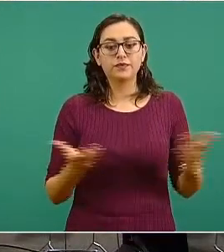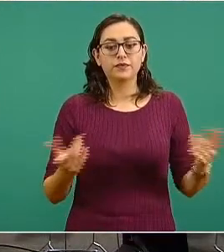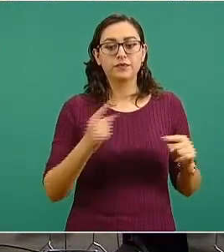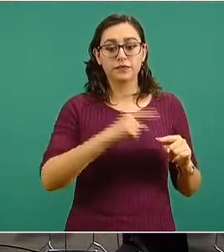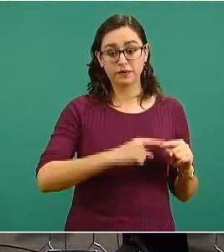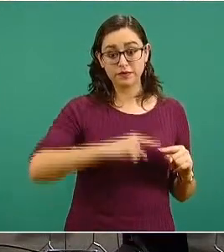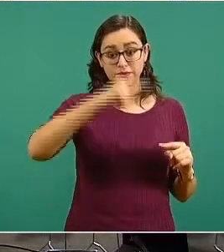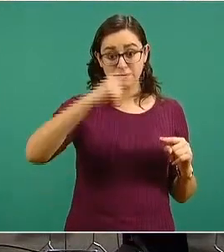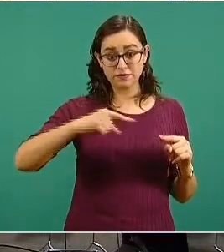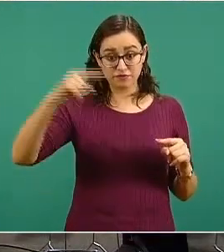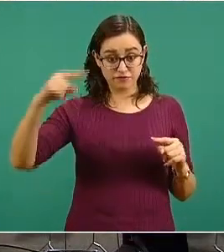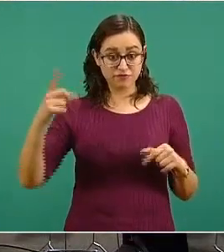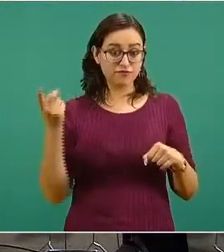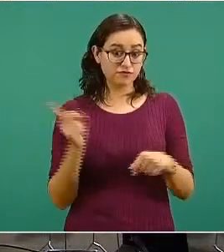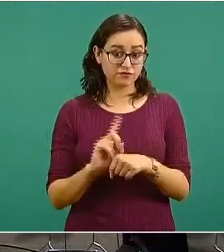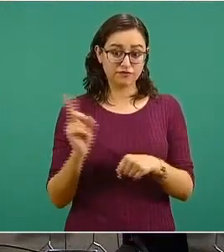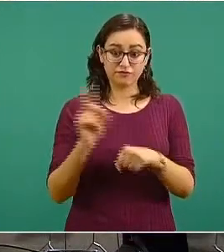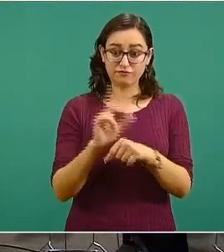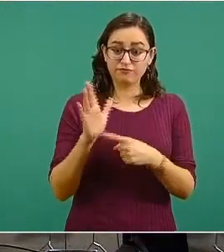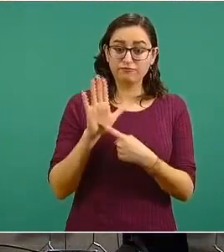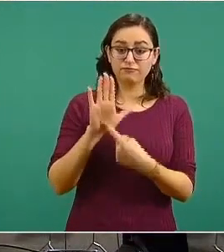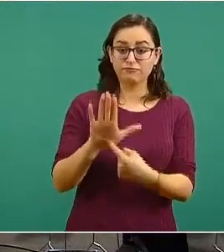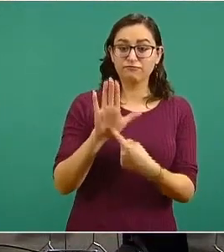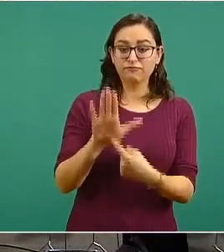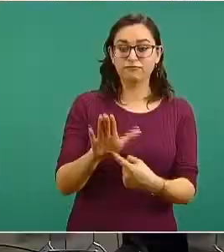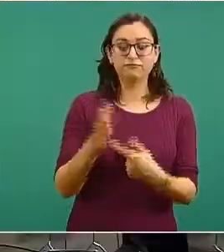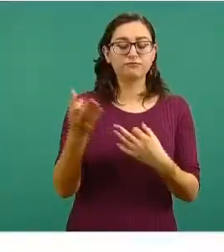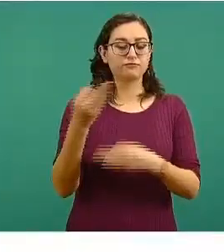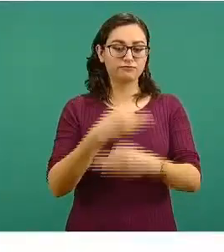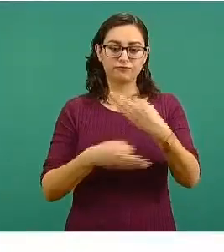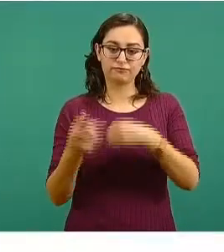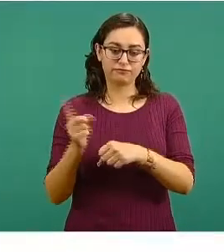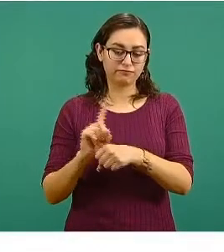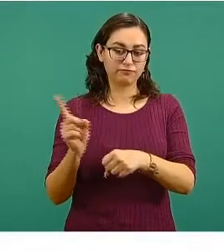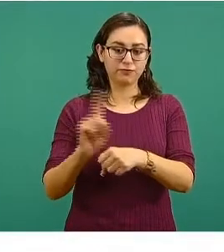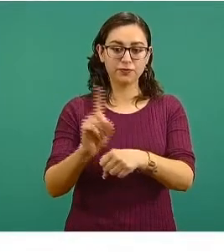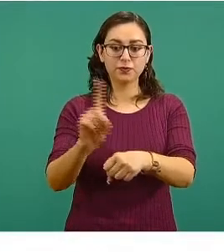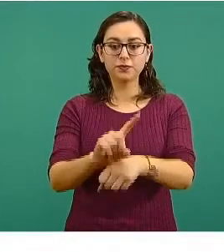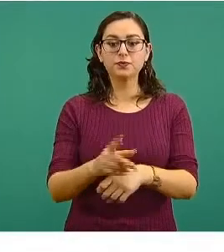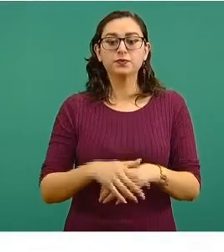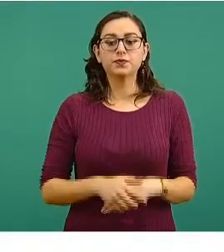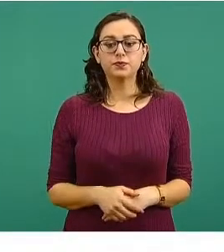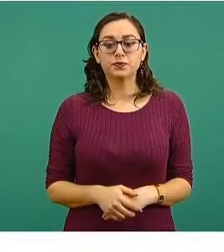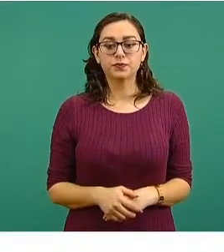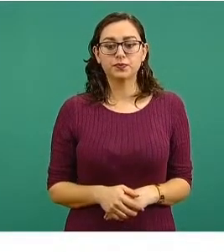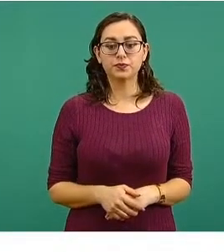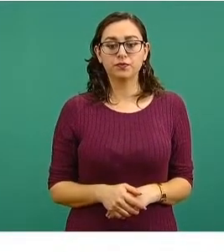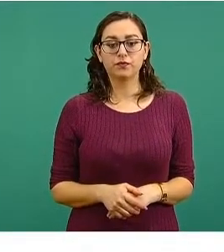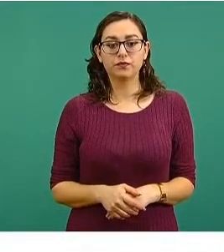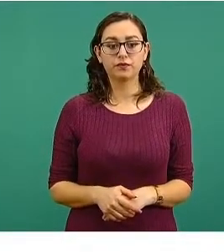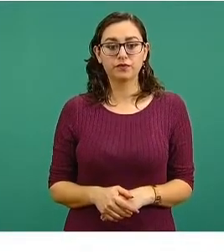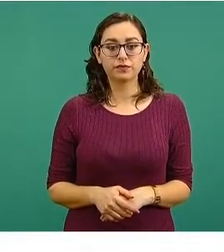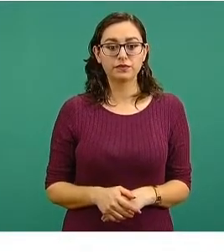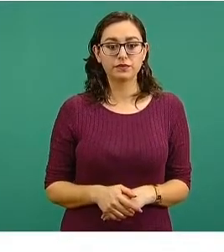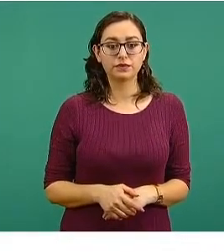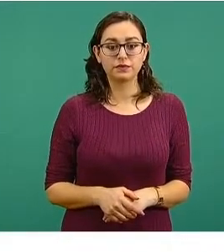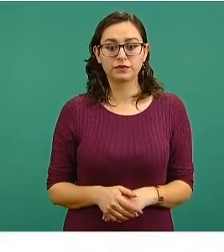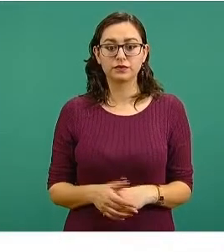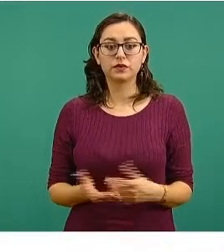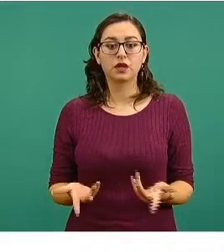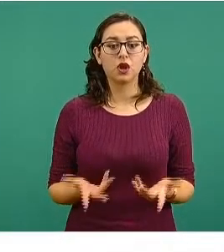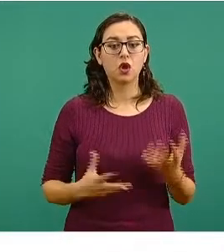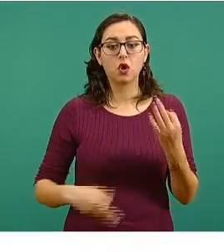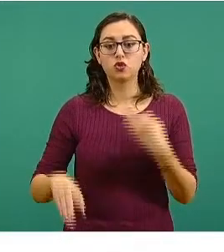y presentamos, es la curva epidémica de casos estimados sobre el total de